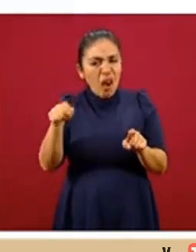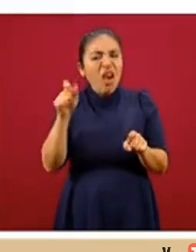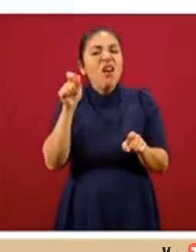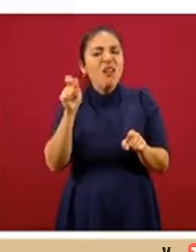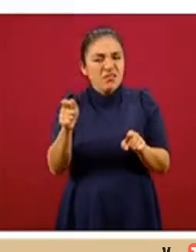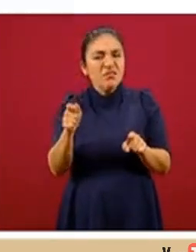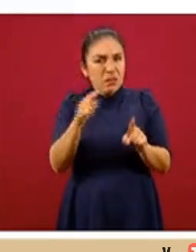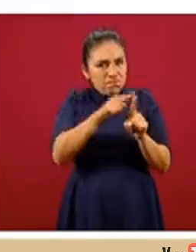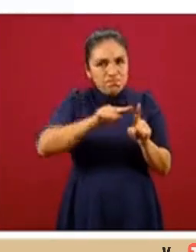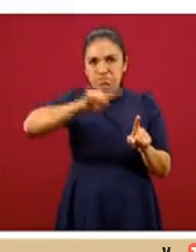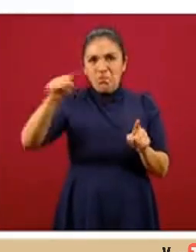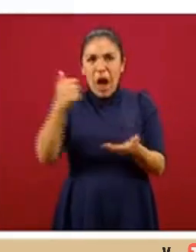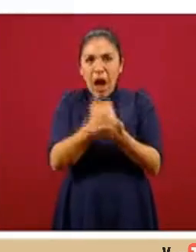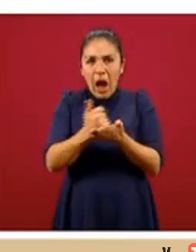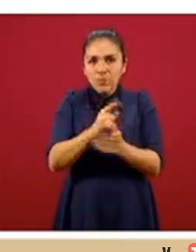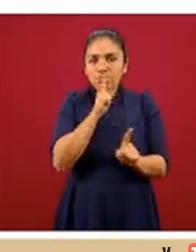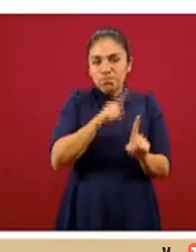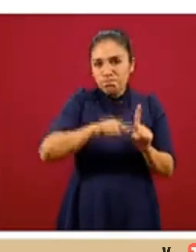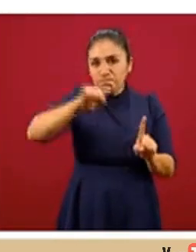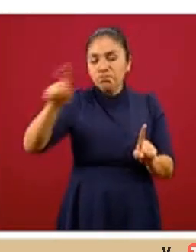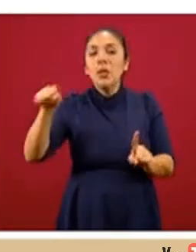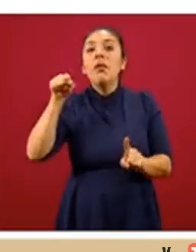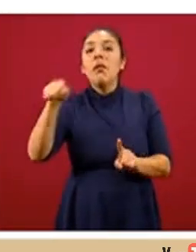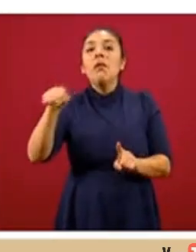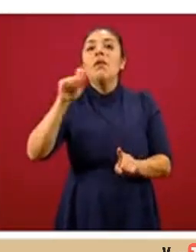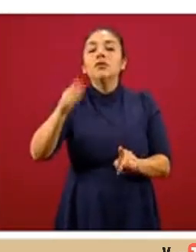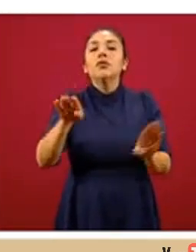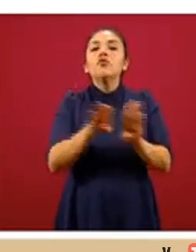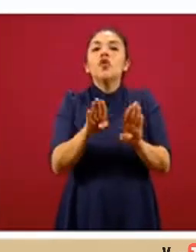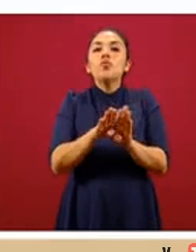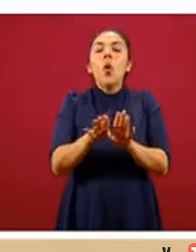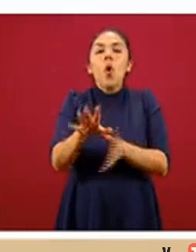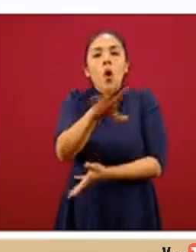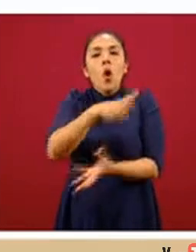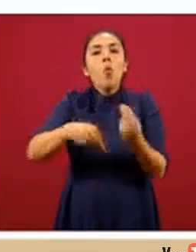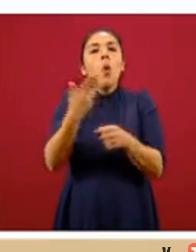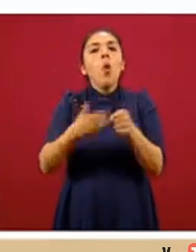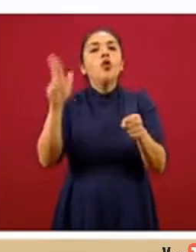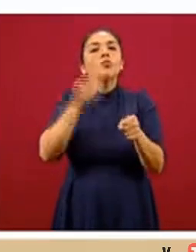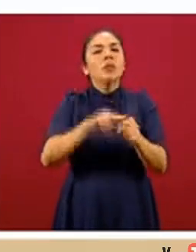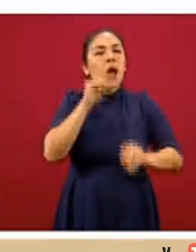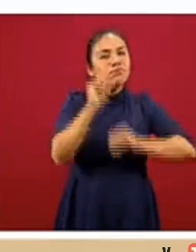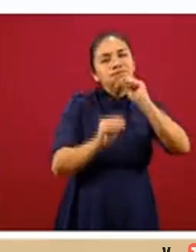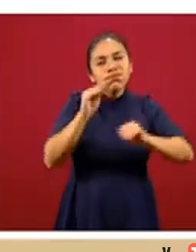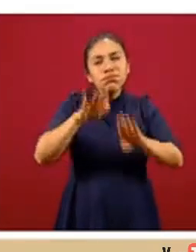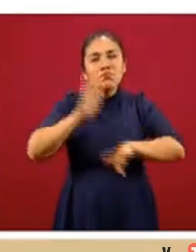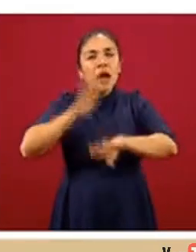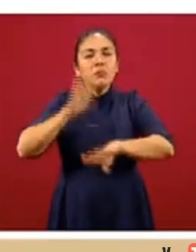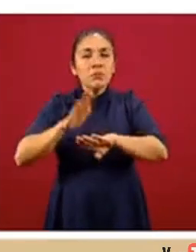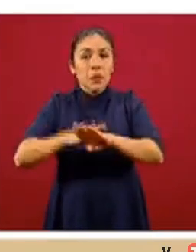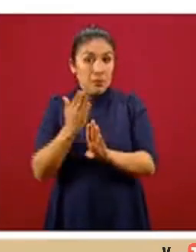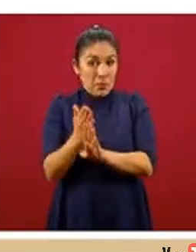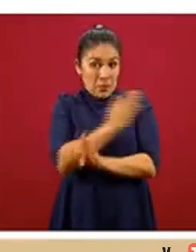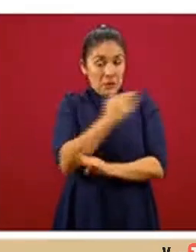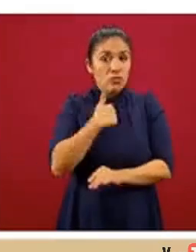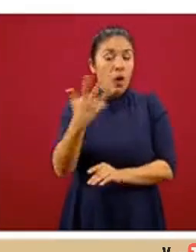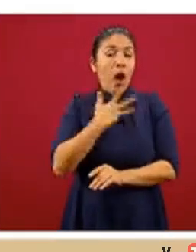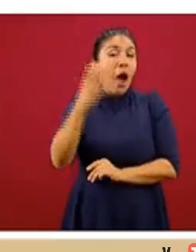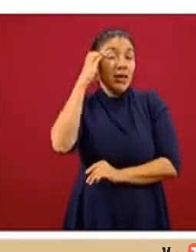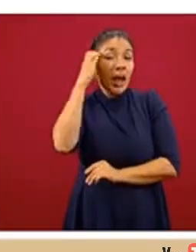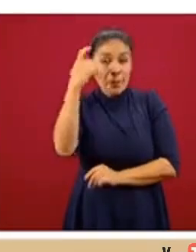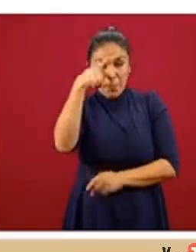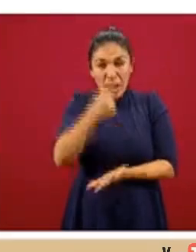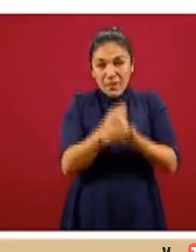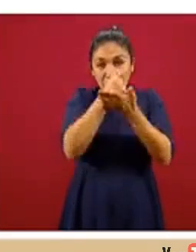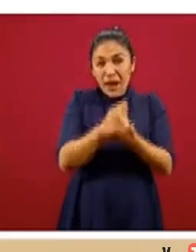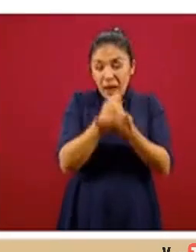sólida es el proceso de reconversión hospitalaria. Teníamos un número de camas de terapia intensiva,